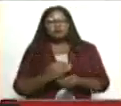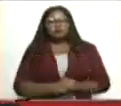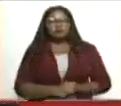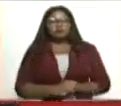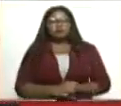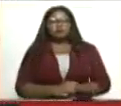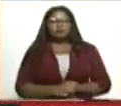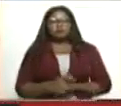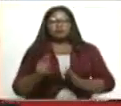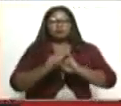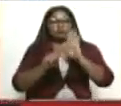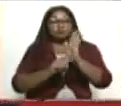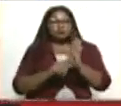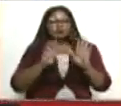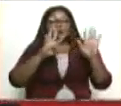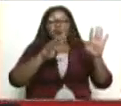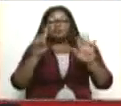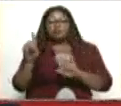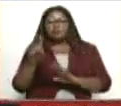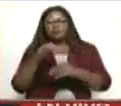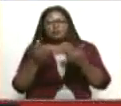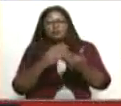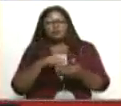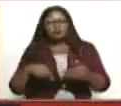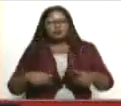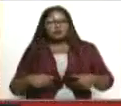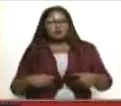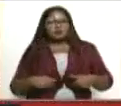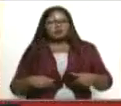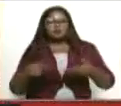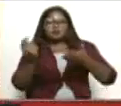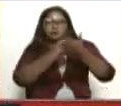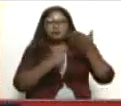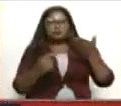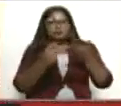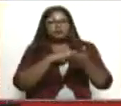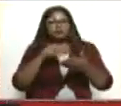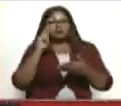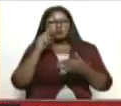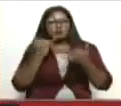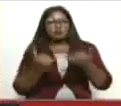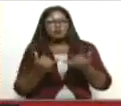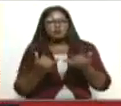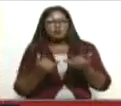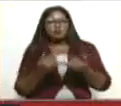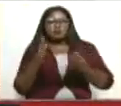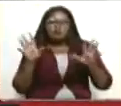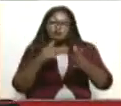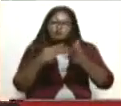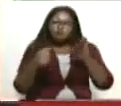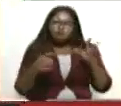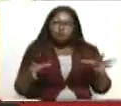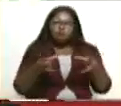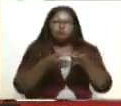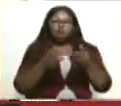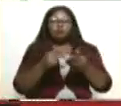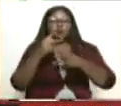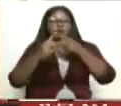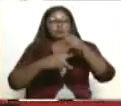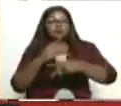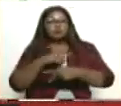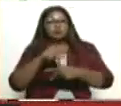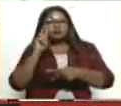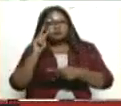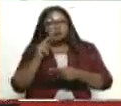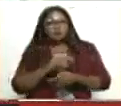de la Constitución del 91 en el esfuerzo de diseñar y poner en marcha un conjunto de medidas y procedimientos que, además de